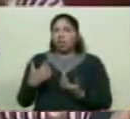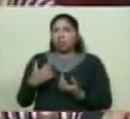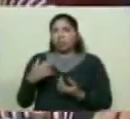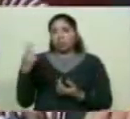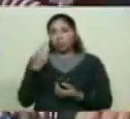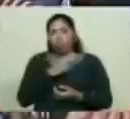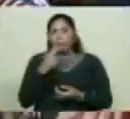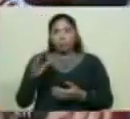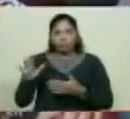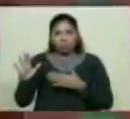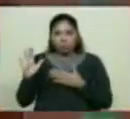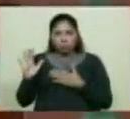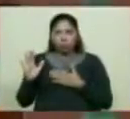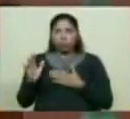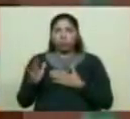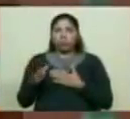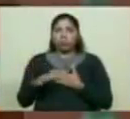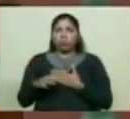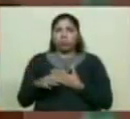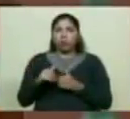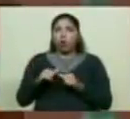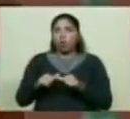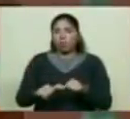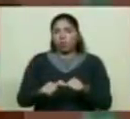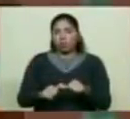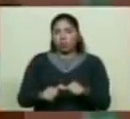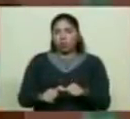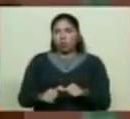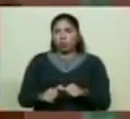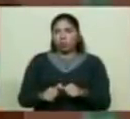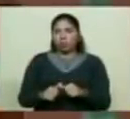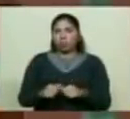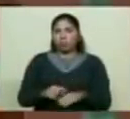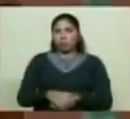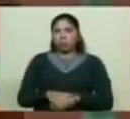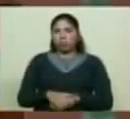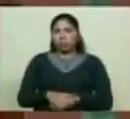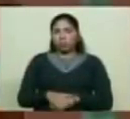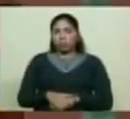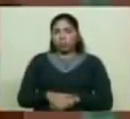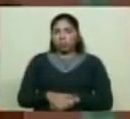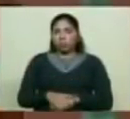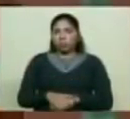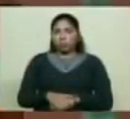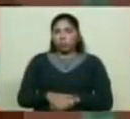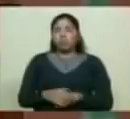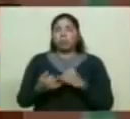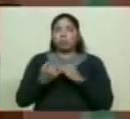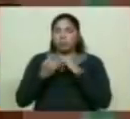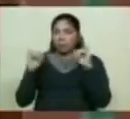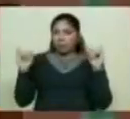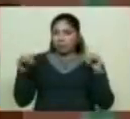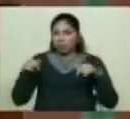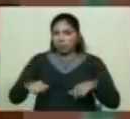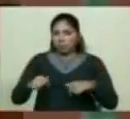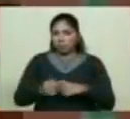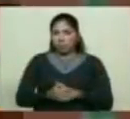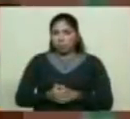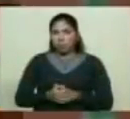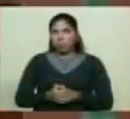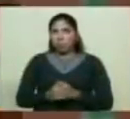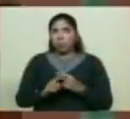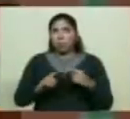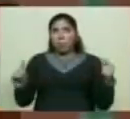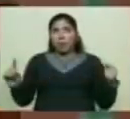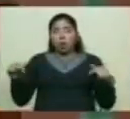de mantener en alto las banderas de la libertad de la independencia pero hoy en